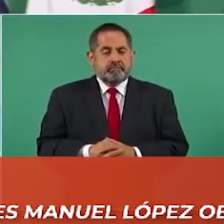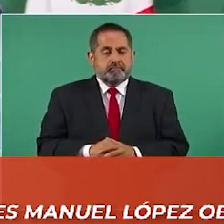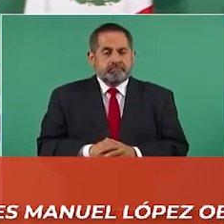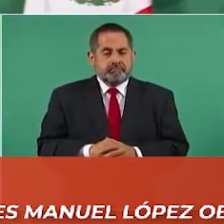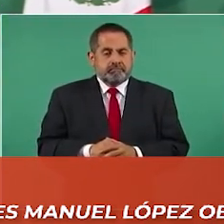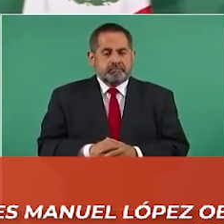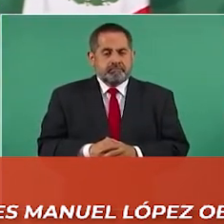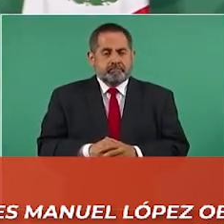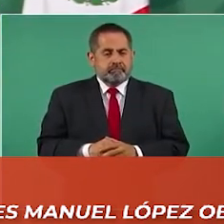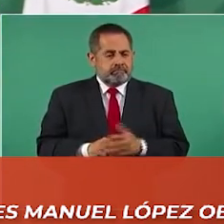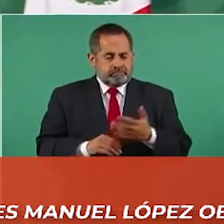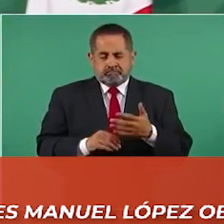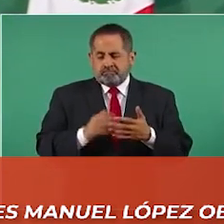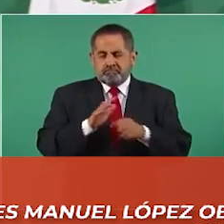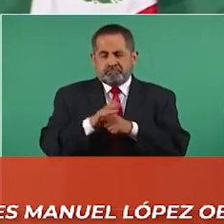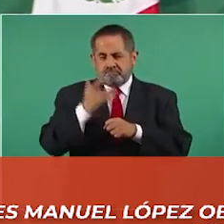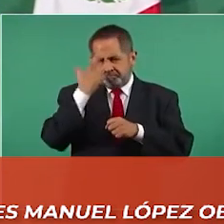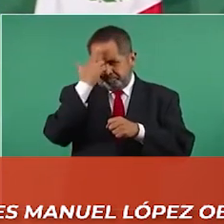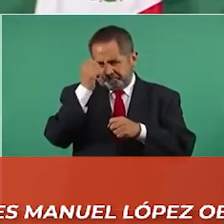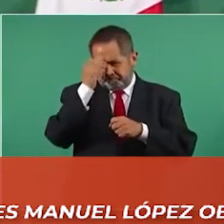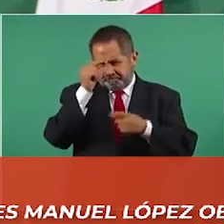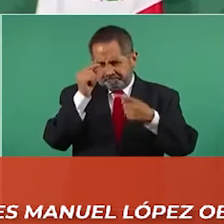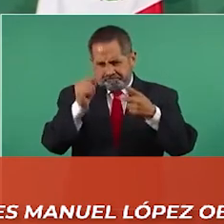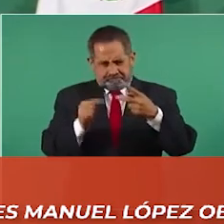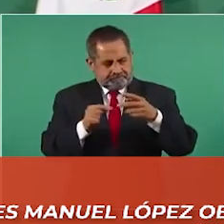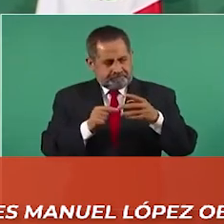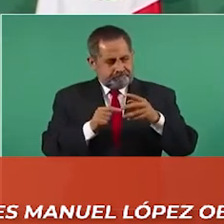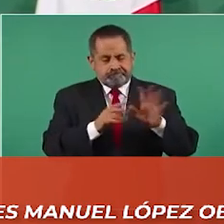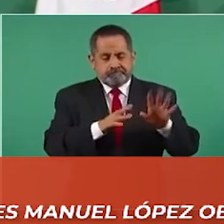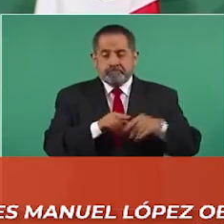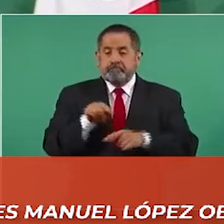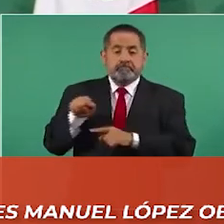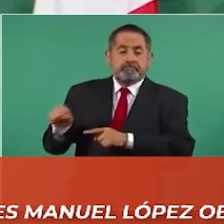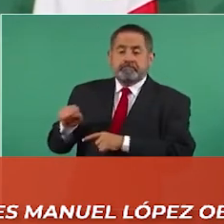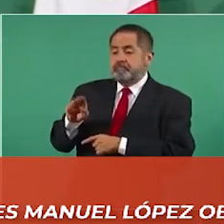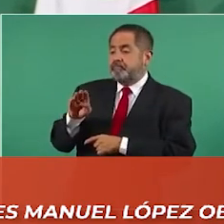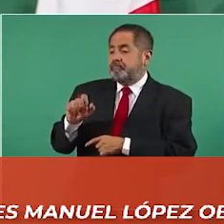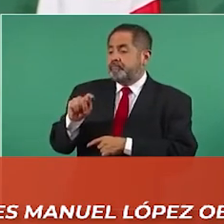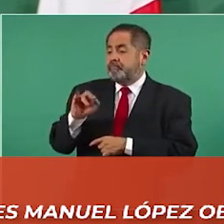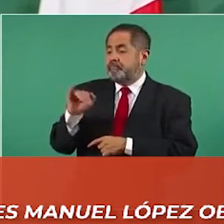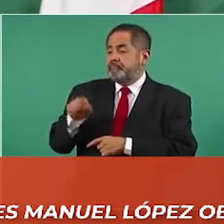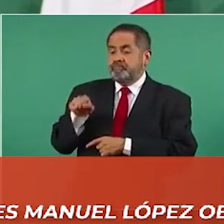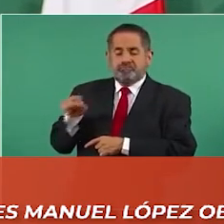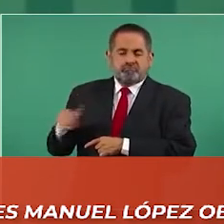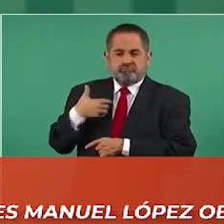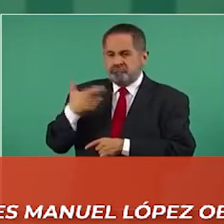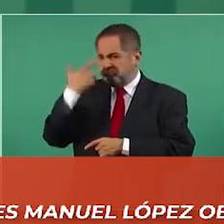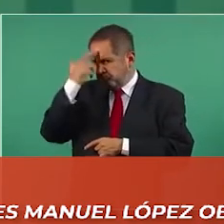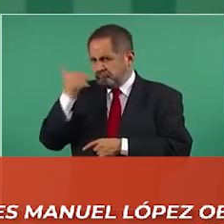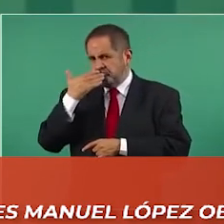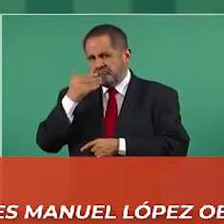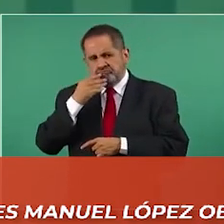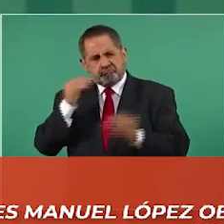la argumentación de Beatriz Aldaco, por ejemplo,